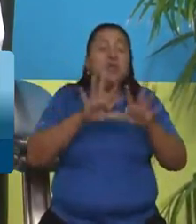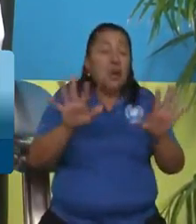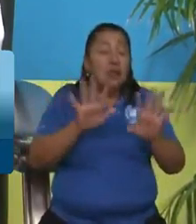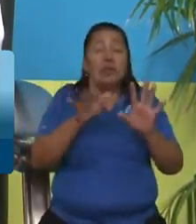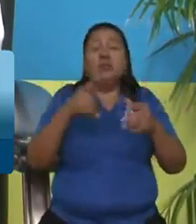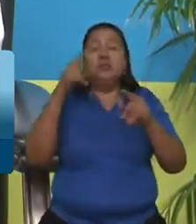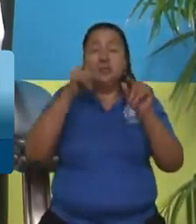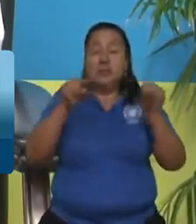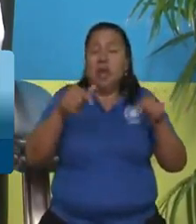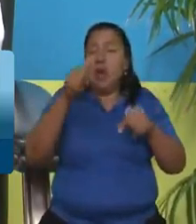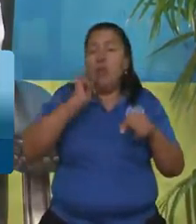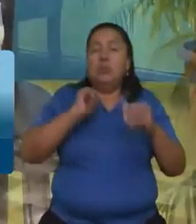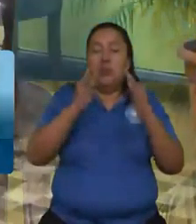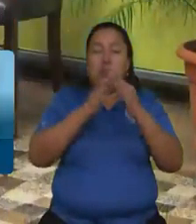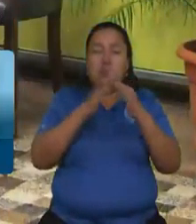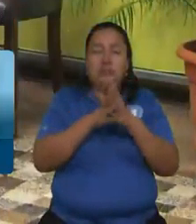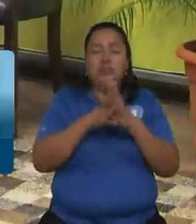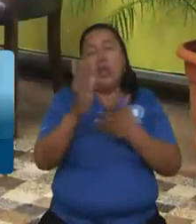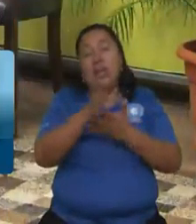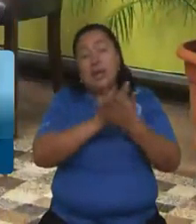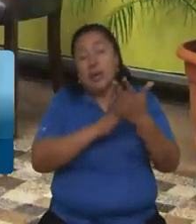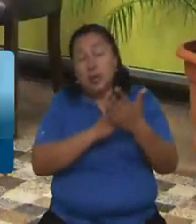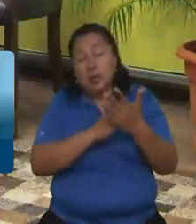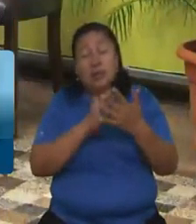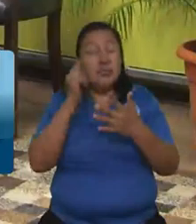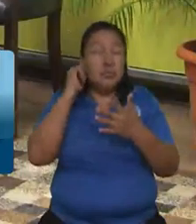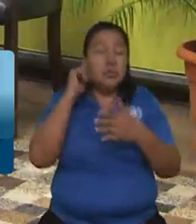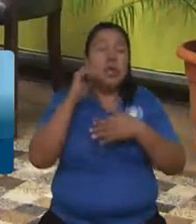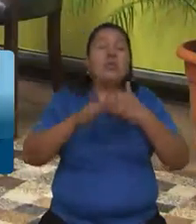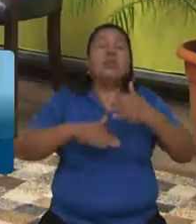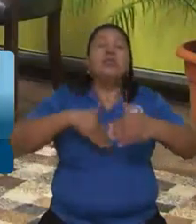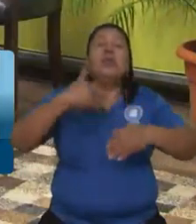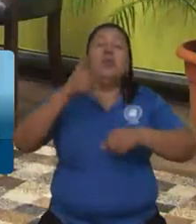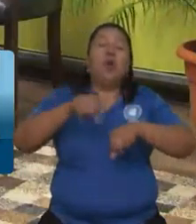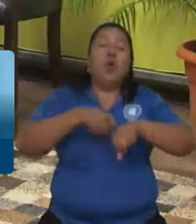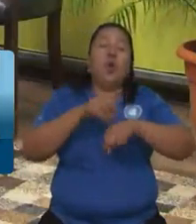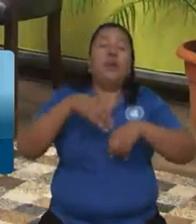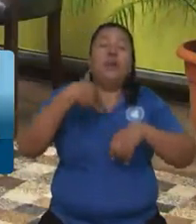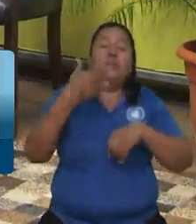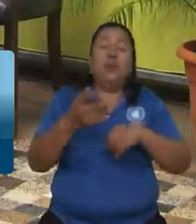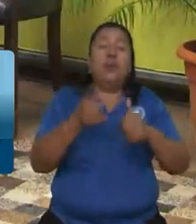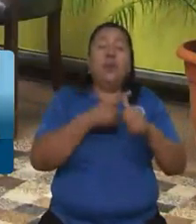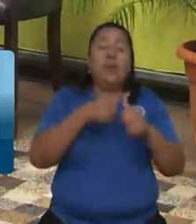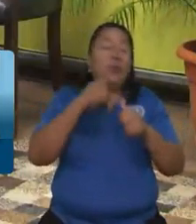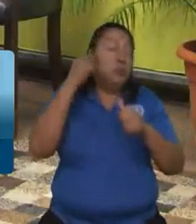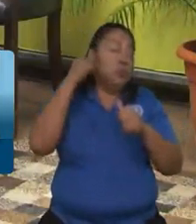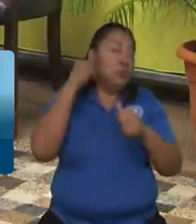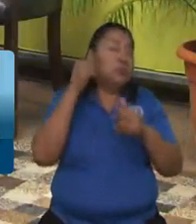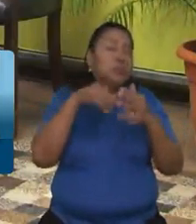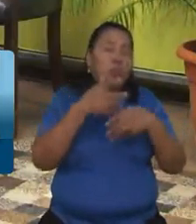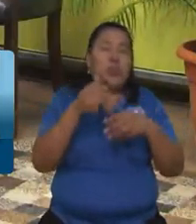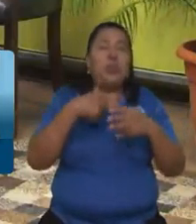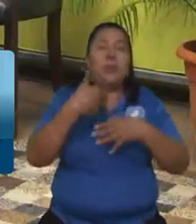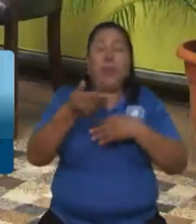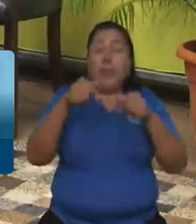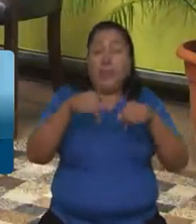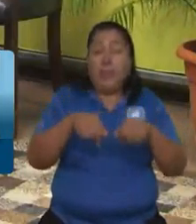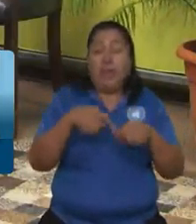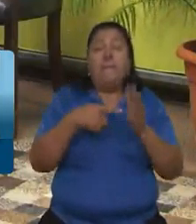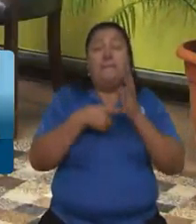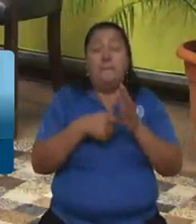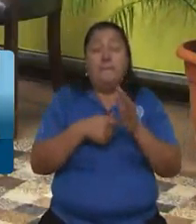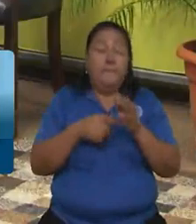el papá va a querer estar dentro de la piscina. Es raro que te diga a medio comenzar, tengo dolor de oído. Salía de la piscina por porque ya saben que le decís, saliste de la